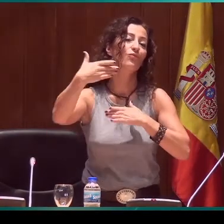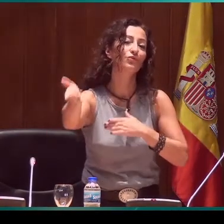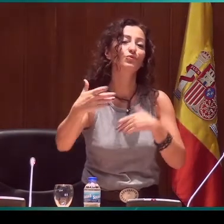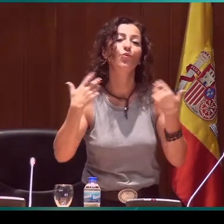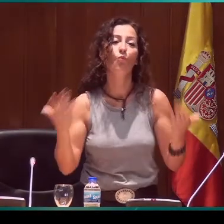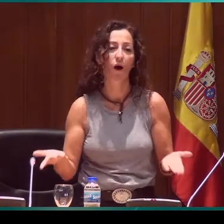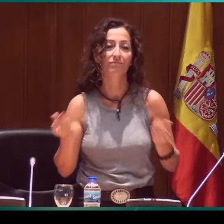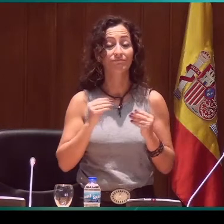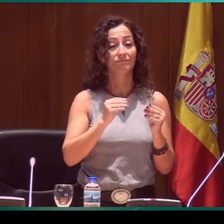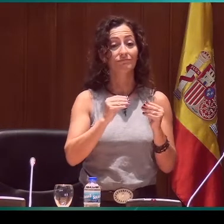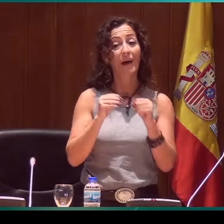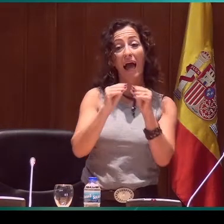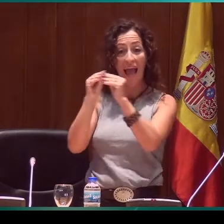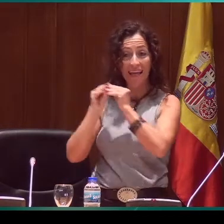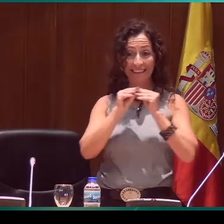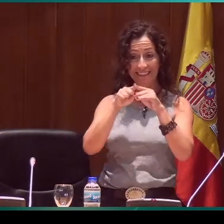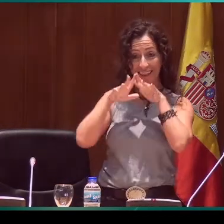nuestro objetivo puede ser